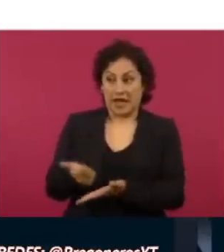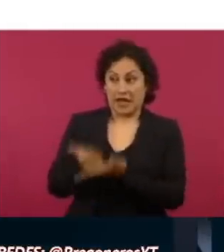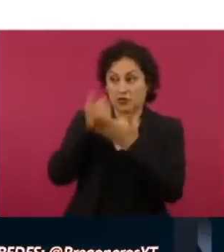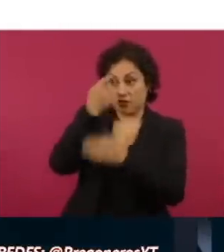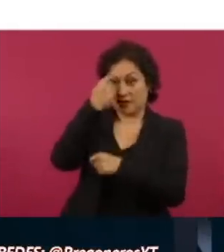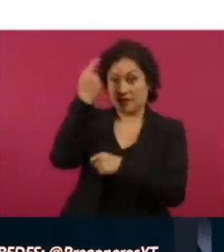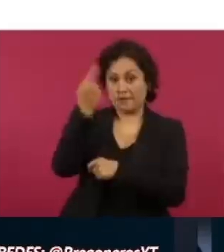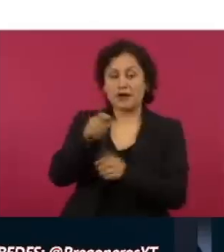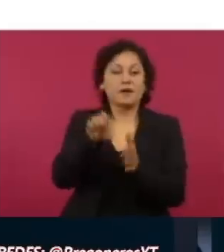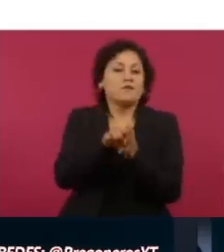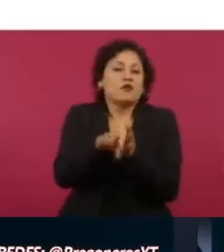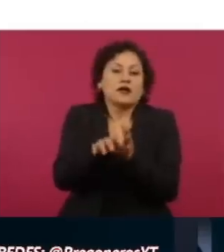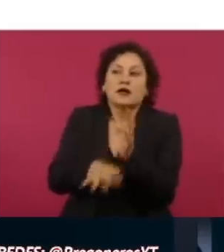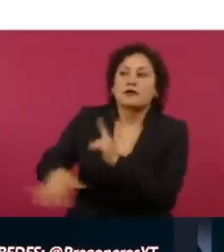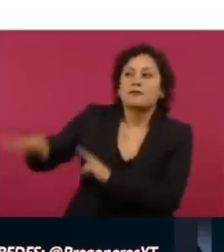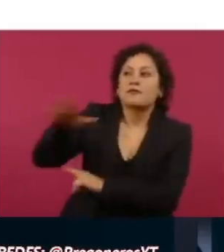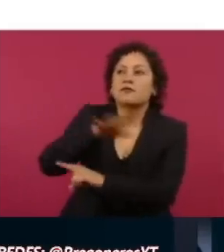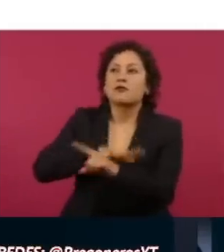aire a través del inay